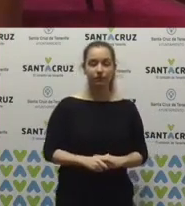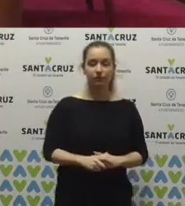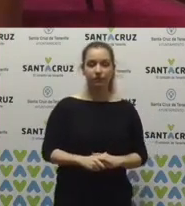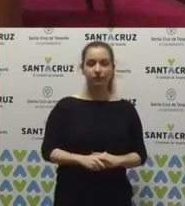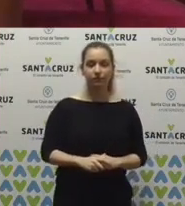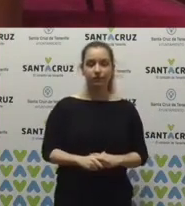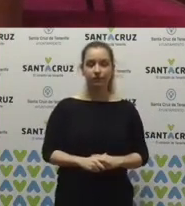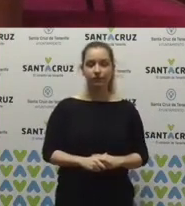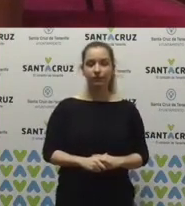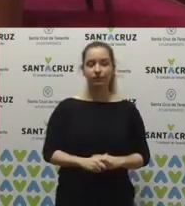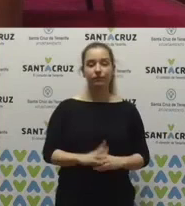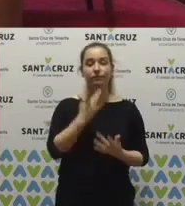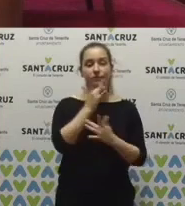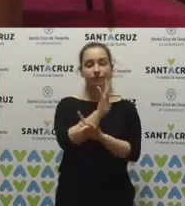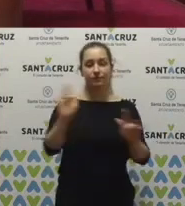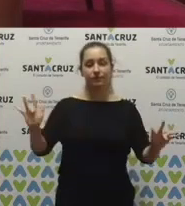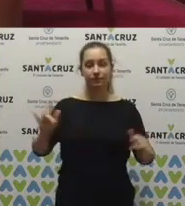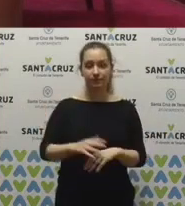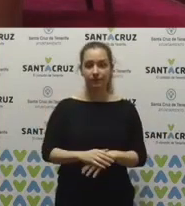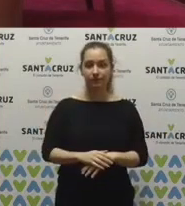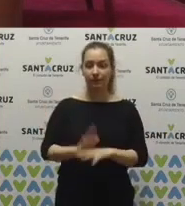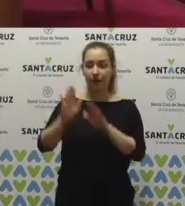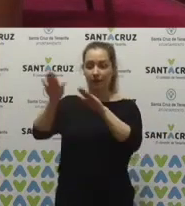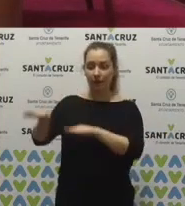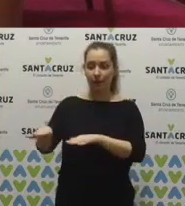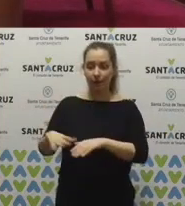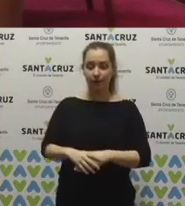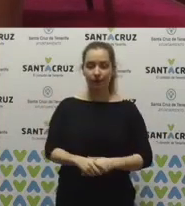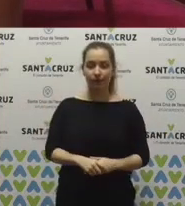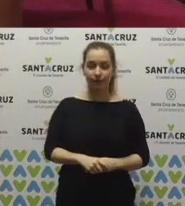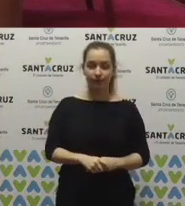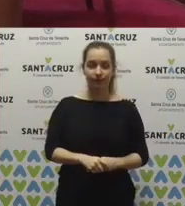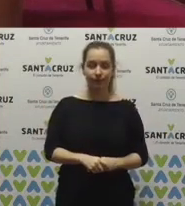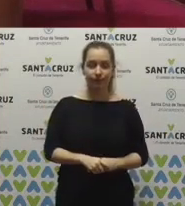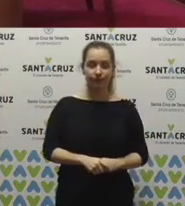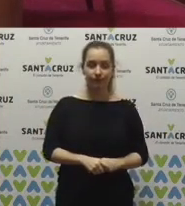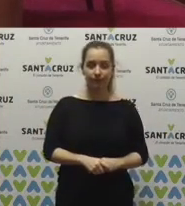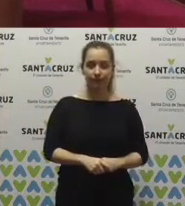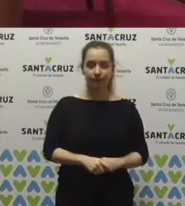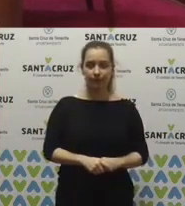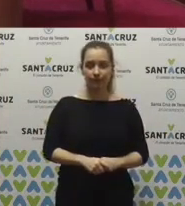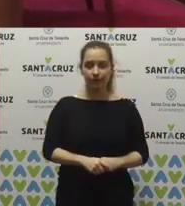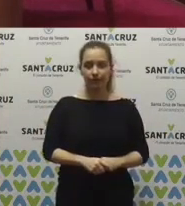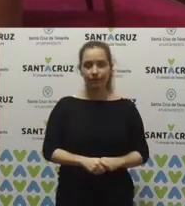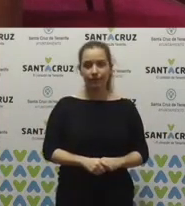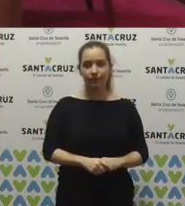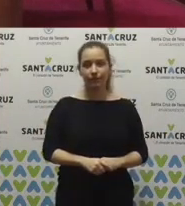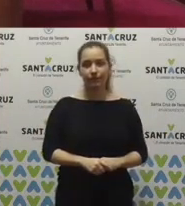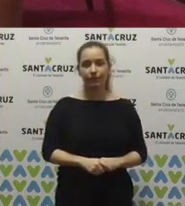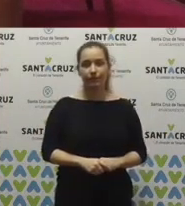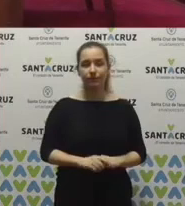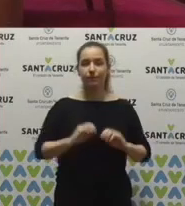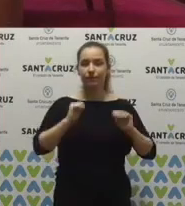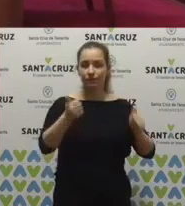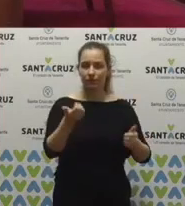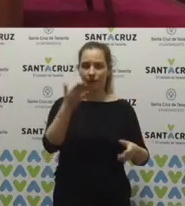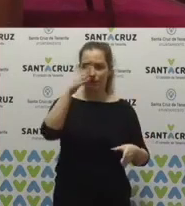las tensiones muchas a favor volvemos a la votación